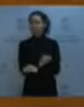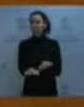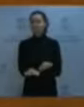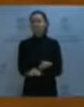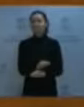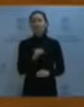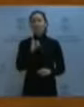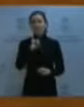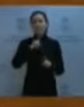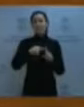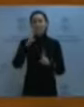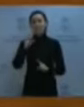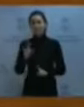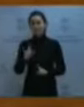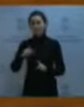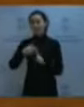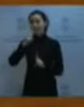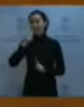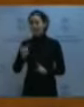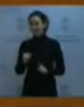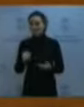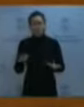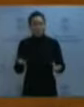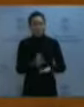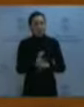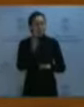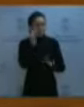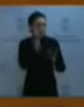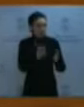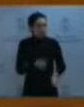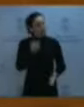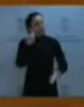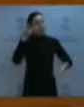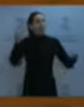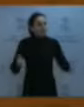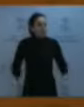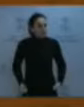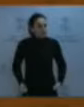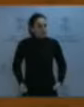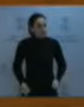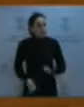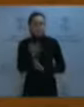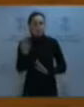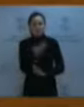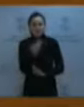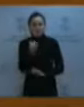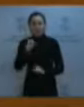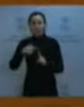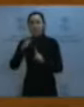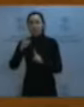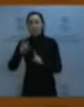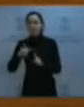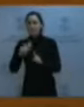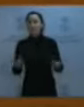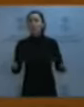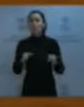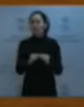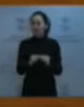en I+D+I. Señora consejera, ha pasado lo mismo con la inversión en I+D+I que con la inversión productiva. Con respecto al